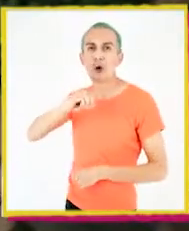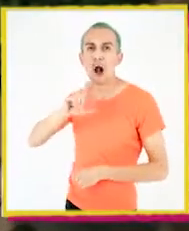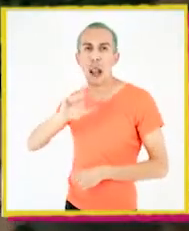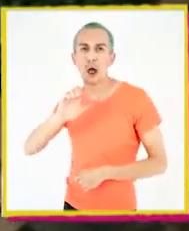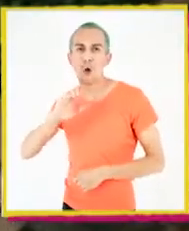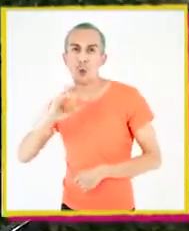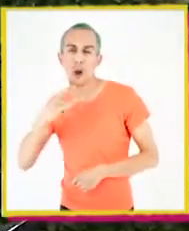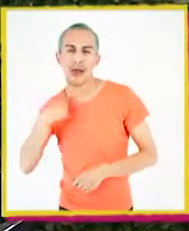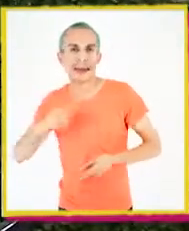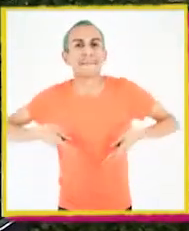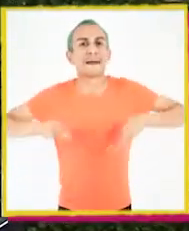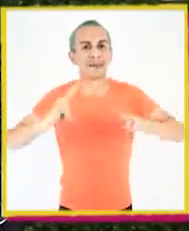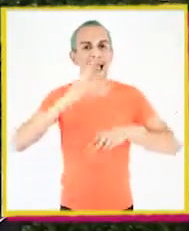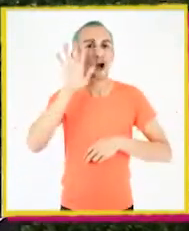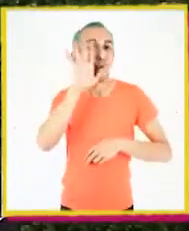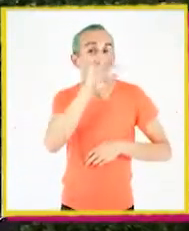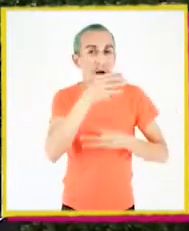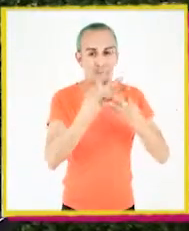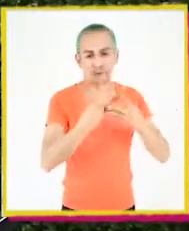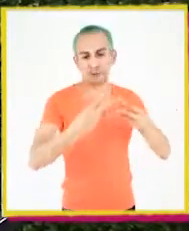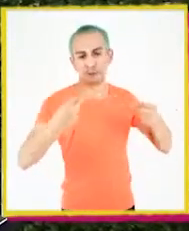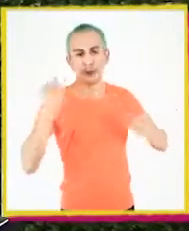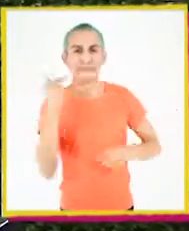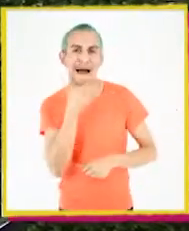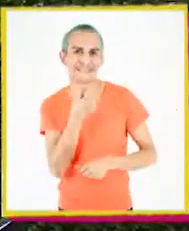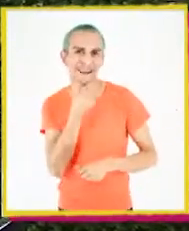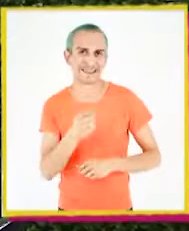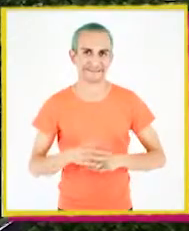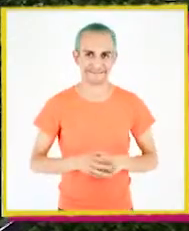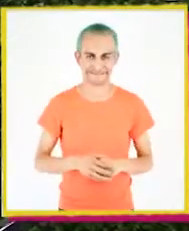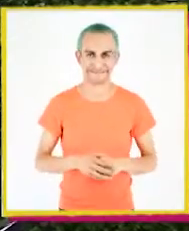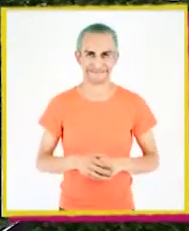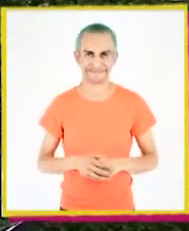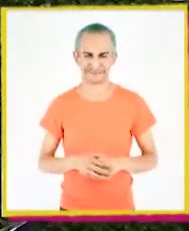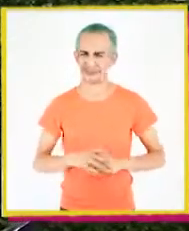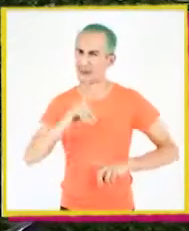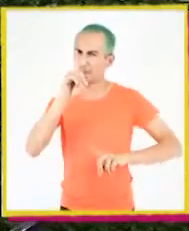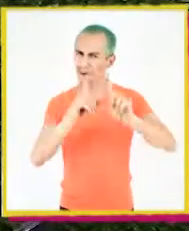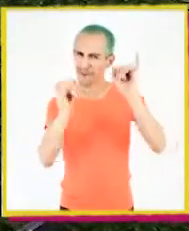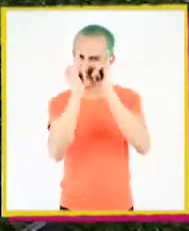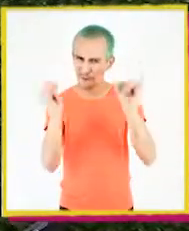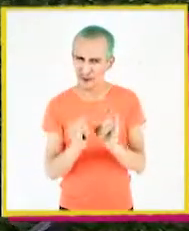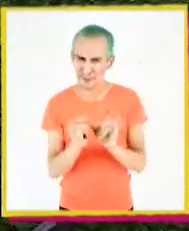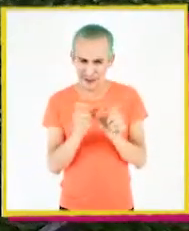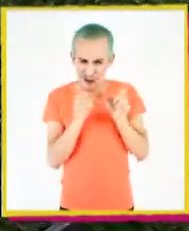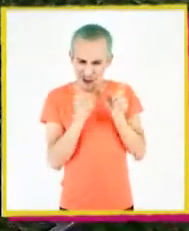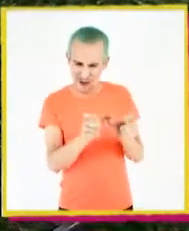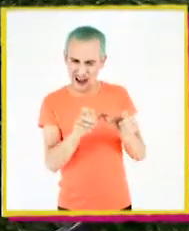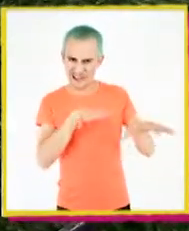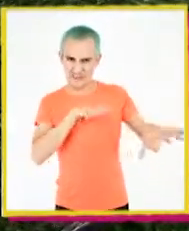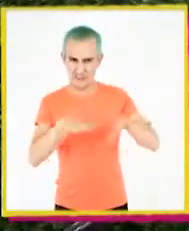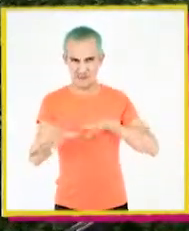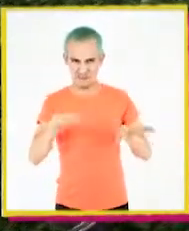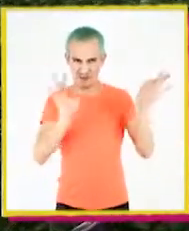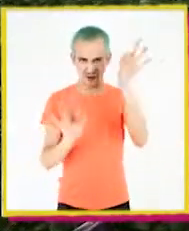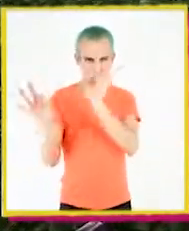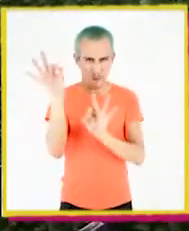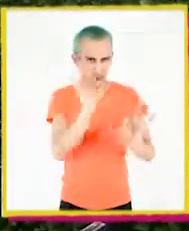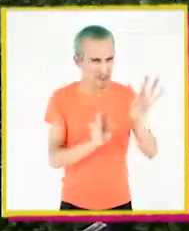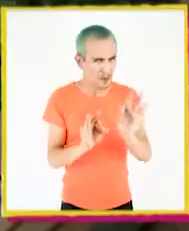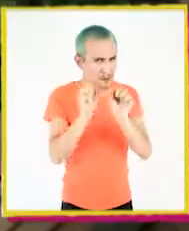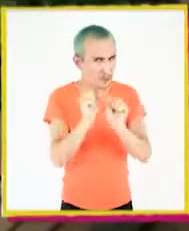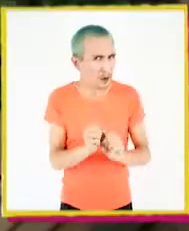que la tinta se disuelva más fácil. Increíble, ¿no? ¿Y habrá alguna manera de regular este movimiento de